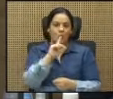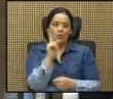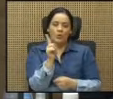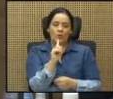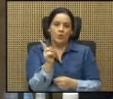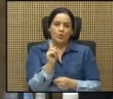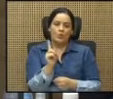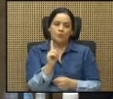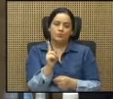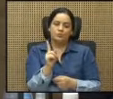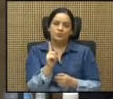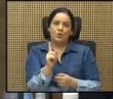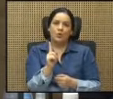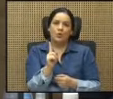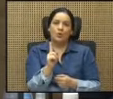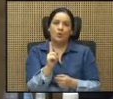siquiera